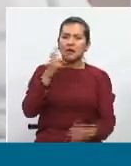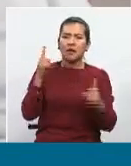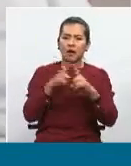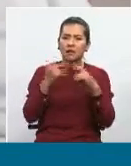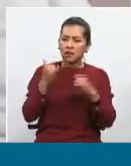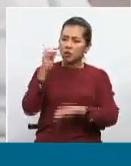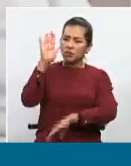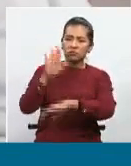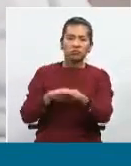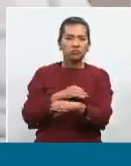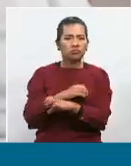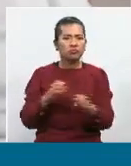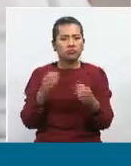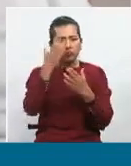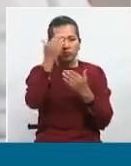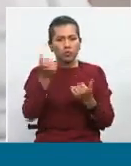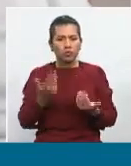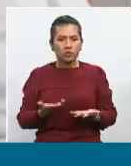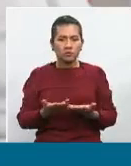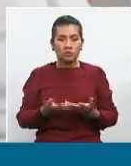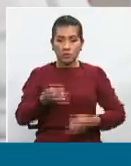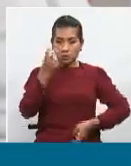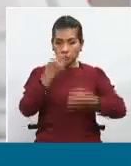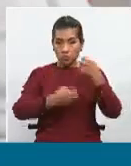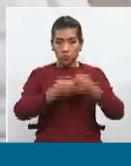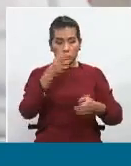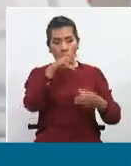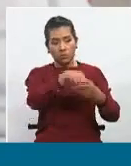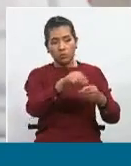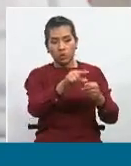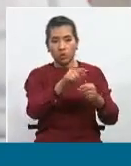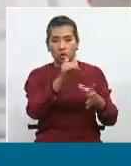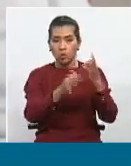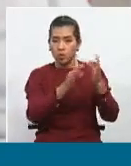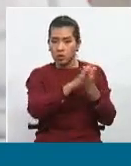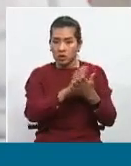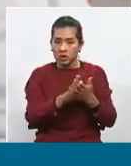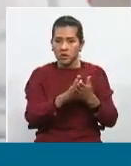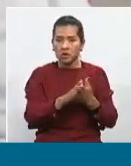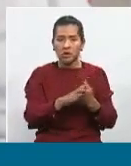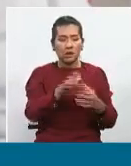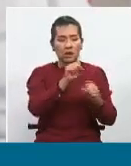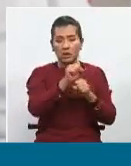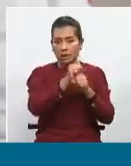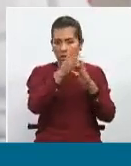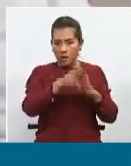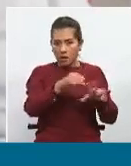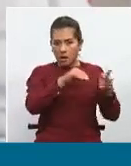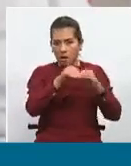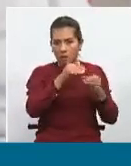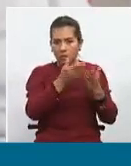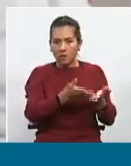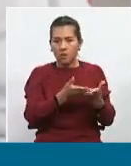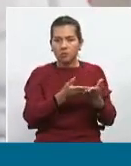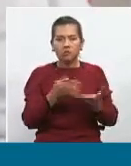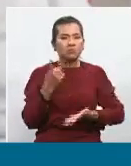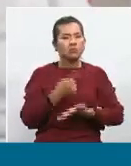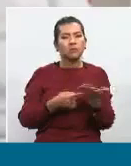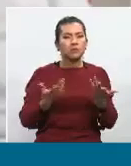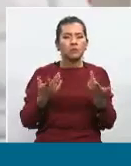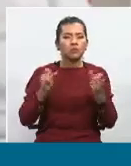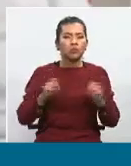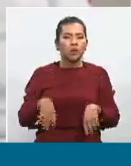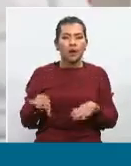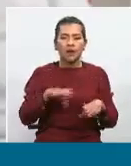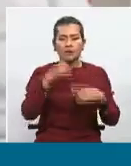hoy. ¿Es un problema de la justicia, de los operadores? ¿Qué se puede hacer en este tema, viceministro, para